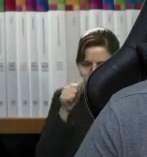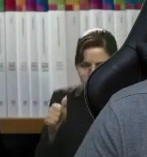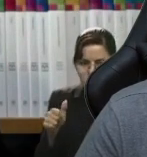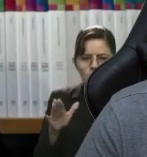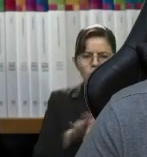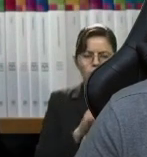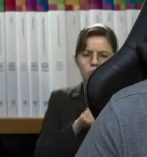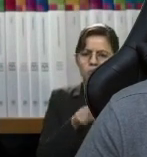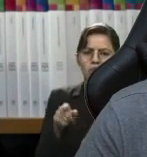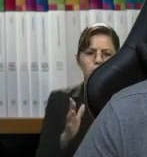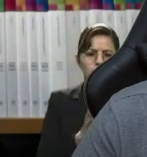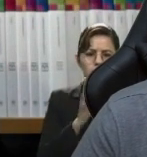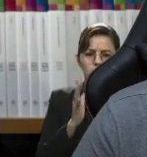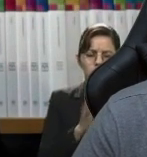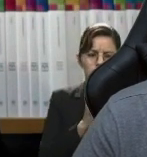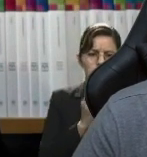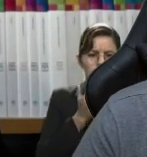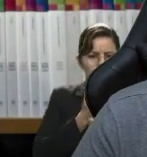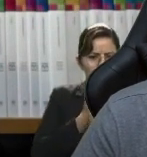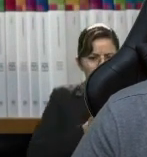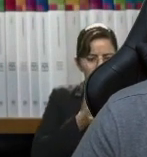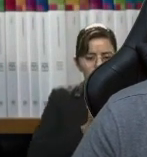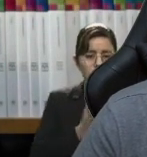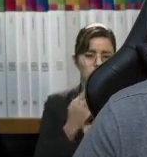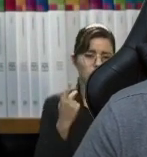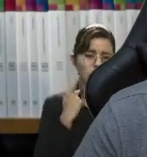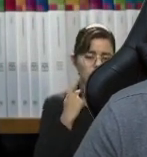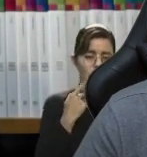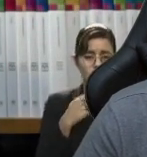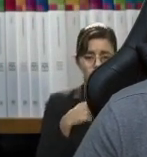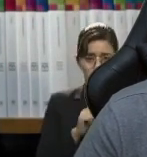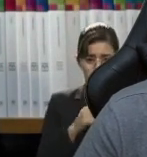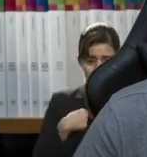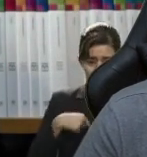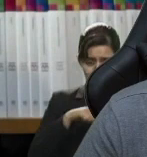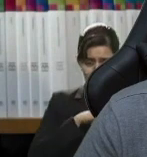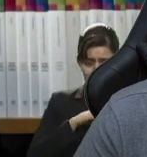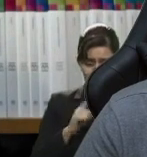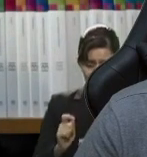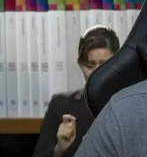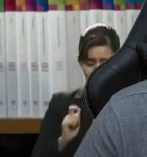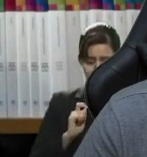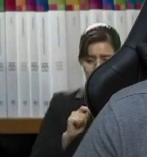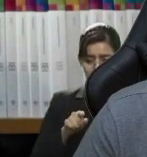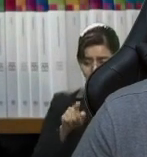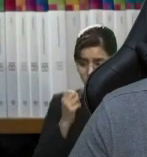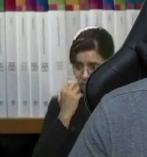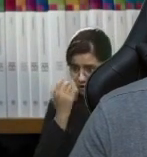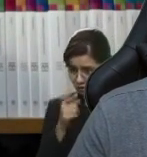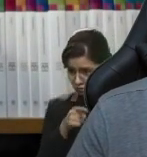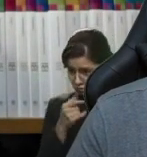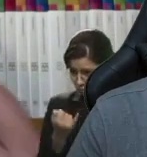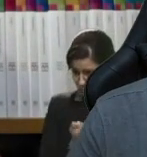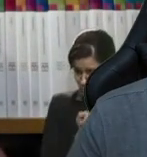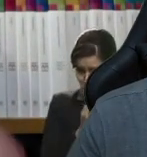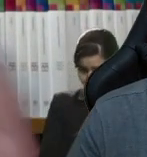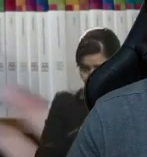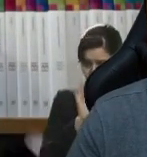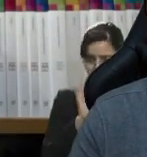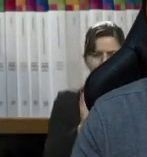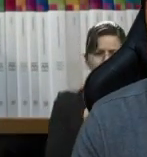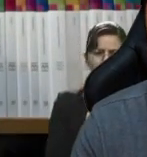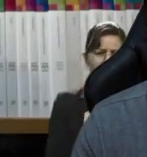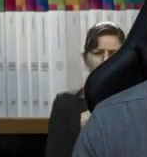de la competencia electoral pero no estamos aquí para hacer ni mucho menos designar a quienes quieran ni para dejar de